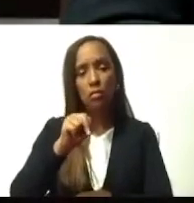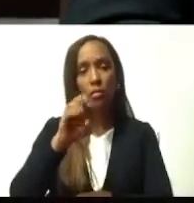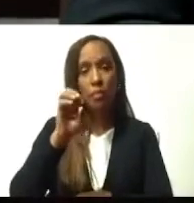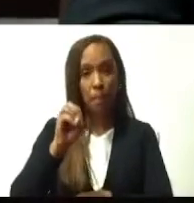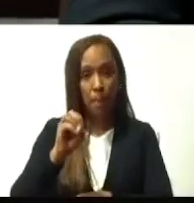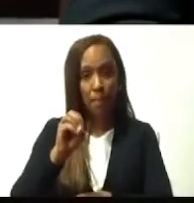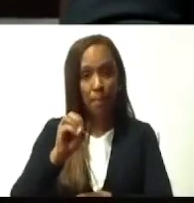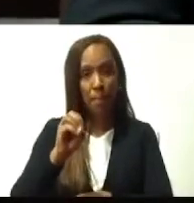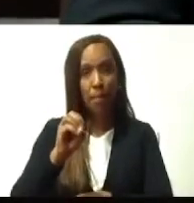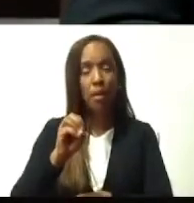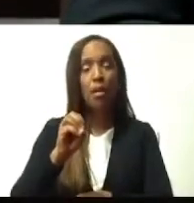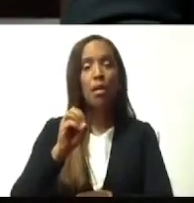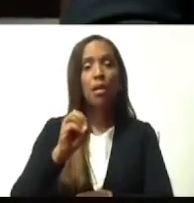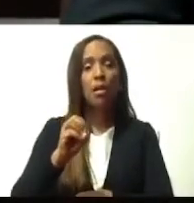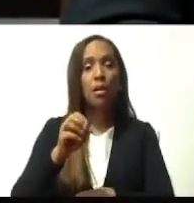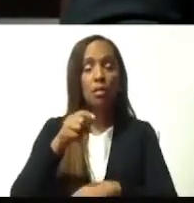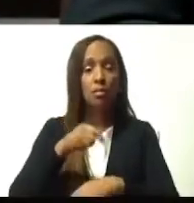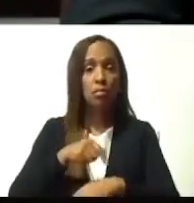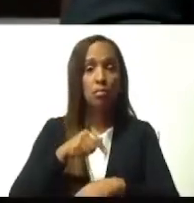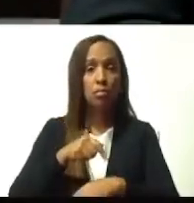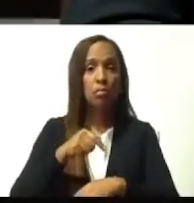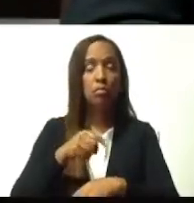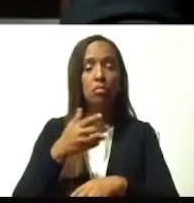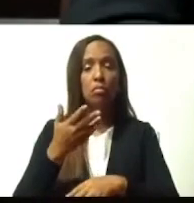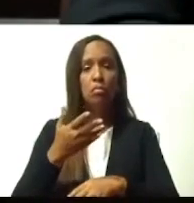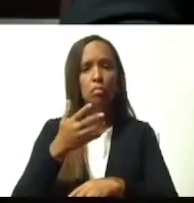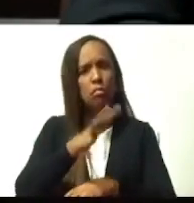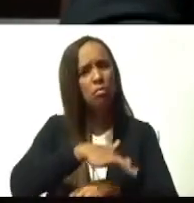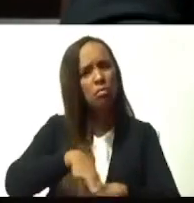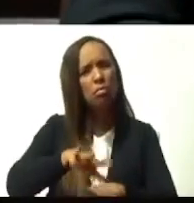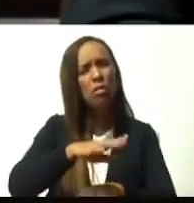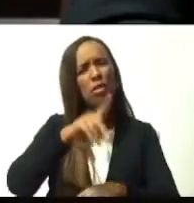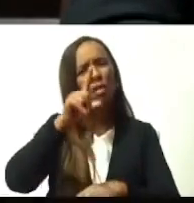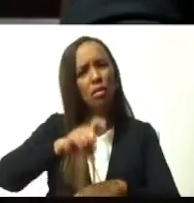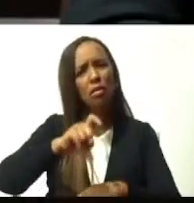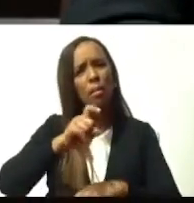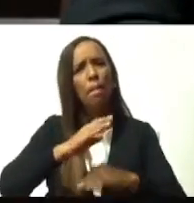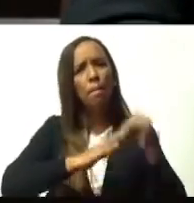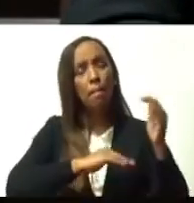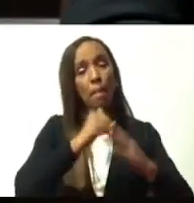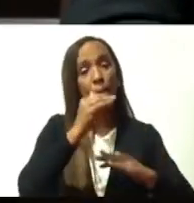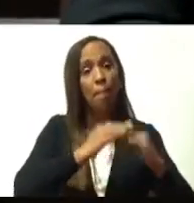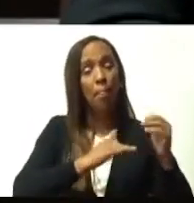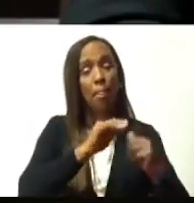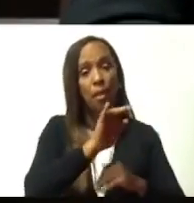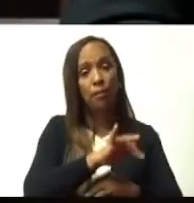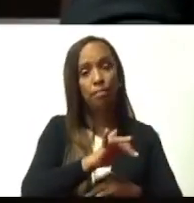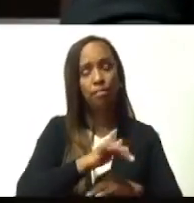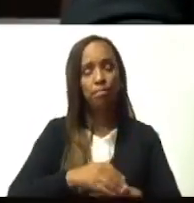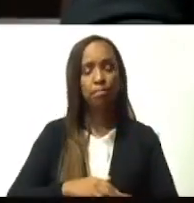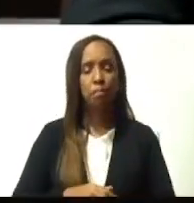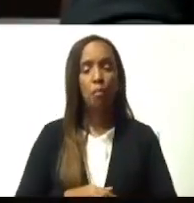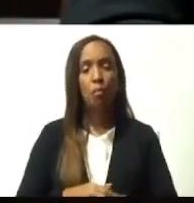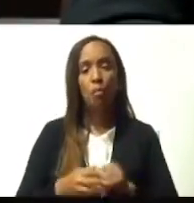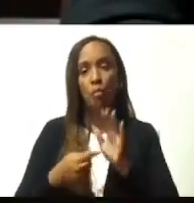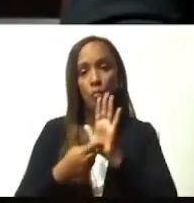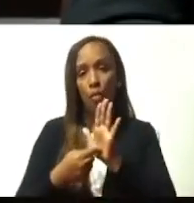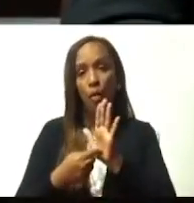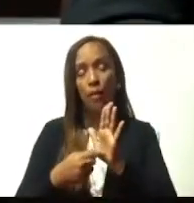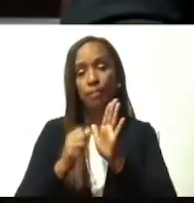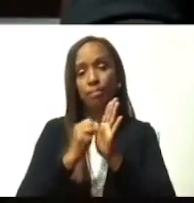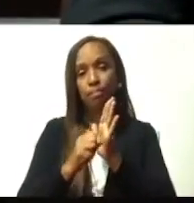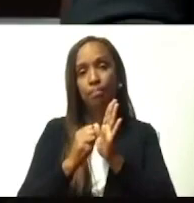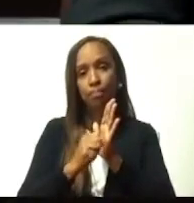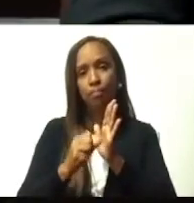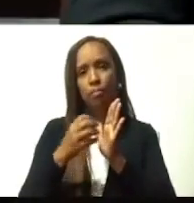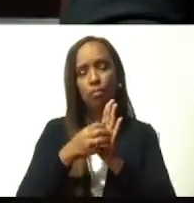lo que establece la Constitución en su artículo 63, el párrafo 10, el criterio de la educación es